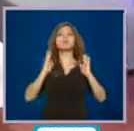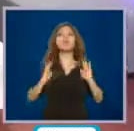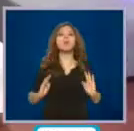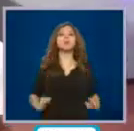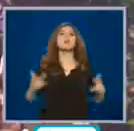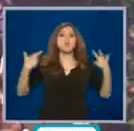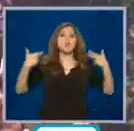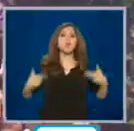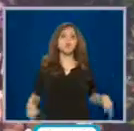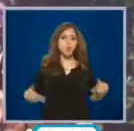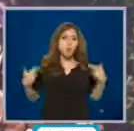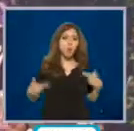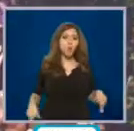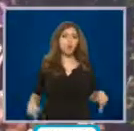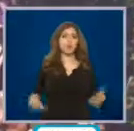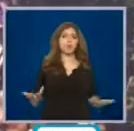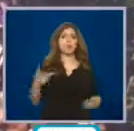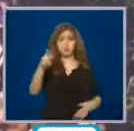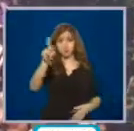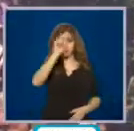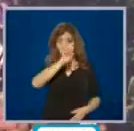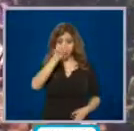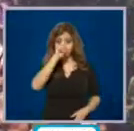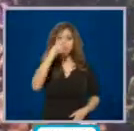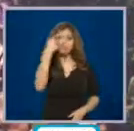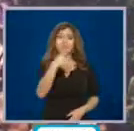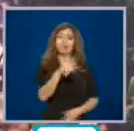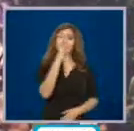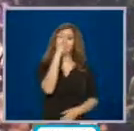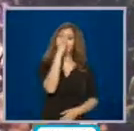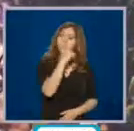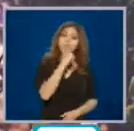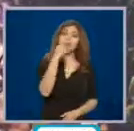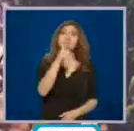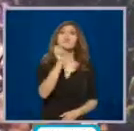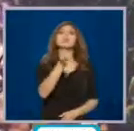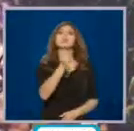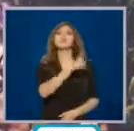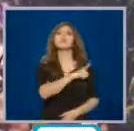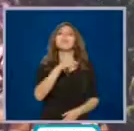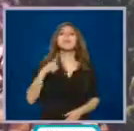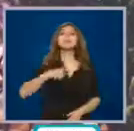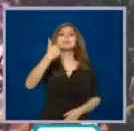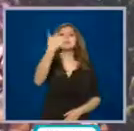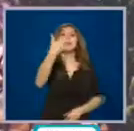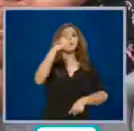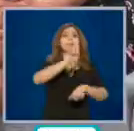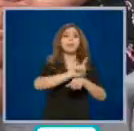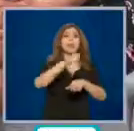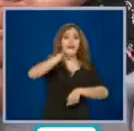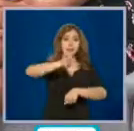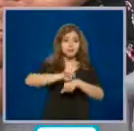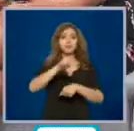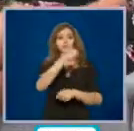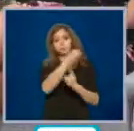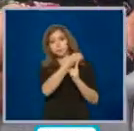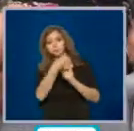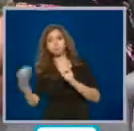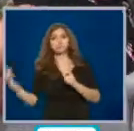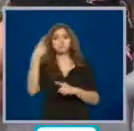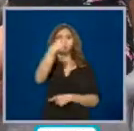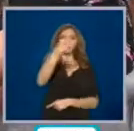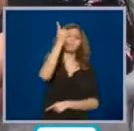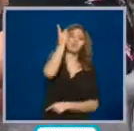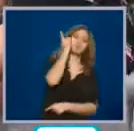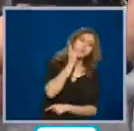cómoda. Sí, es Hay una recomendación que es casi imposible llevar a cabo, pero mantener los 7 días de la semana tus horarios de dormir y despertar. Que